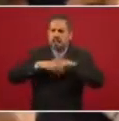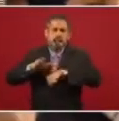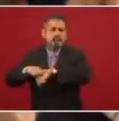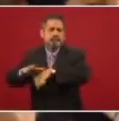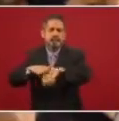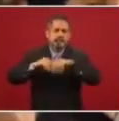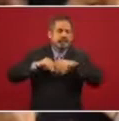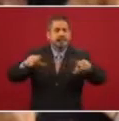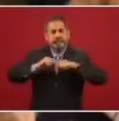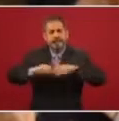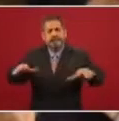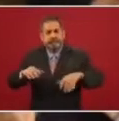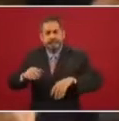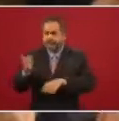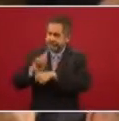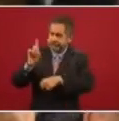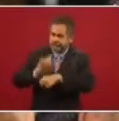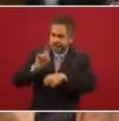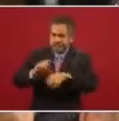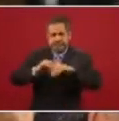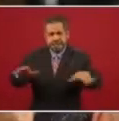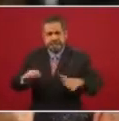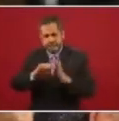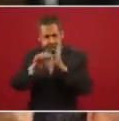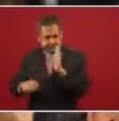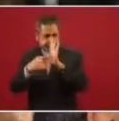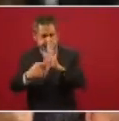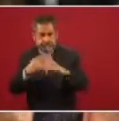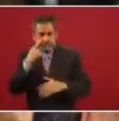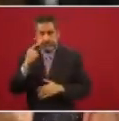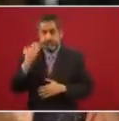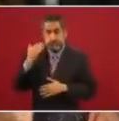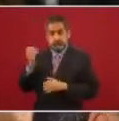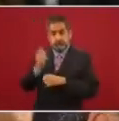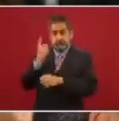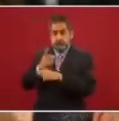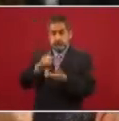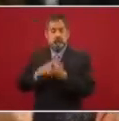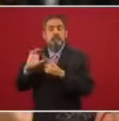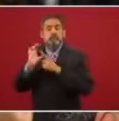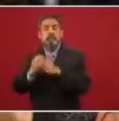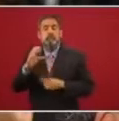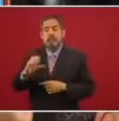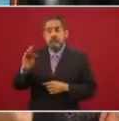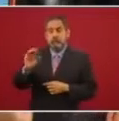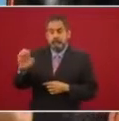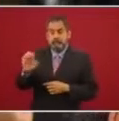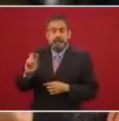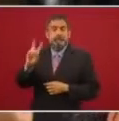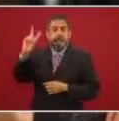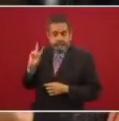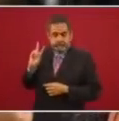menester están informando cotidianamente le pongo un caso tuve oportunidad de estar en la comisión federal de electricidad el